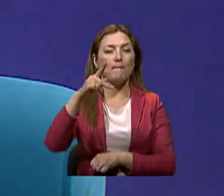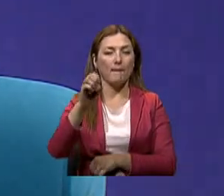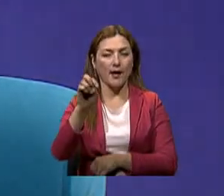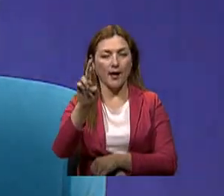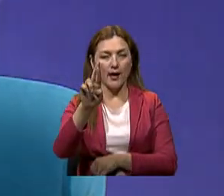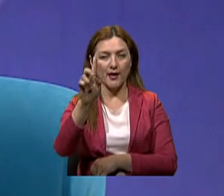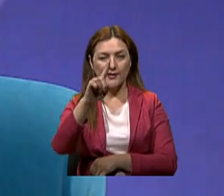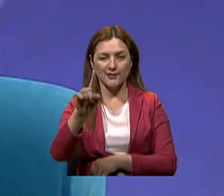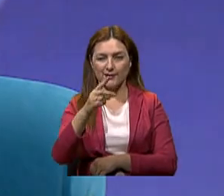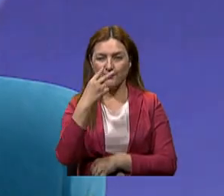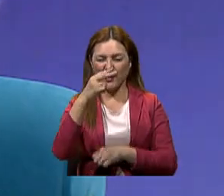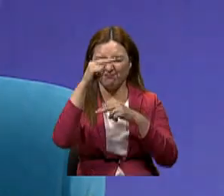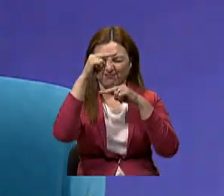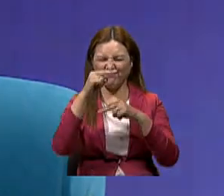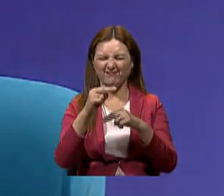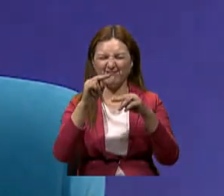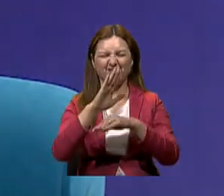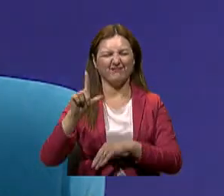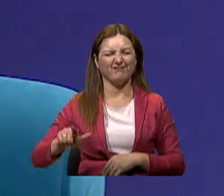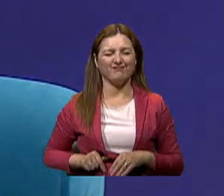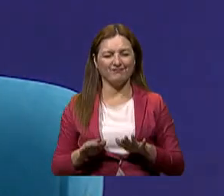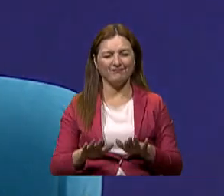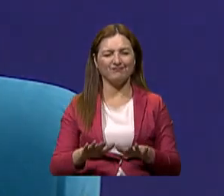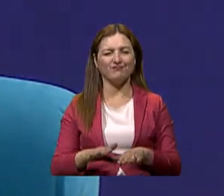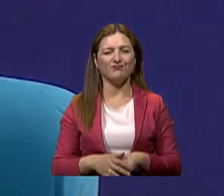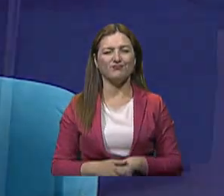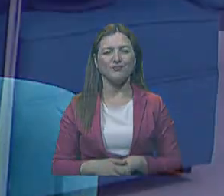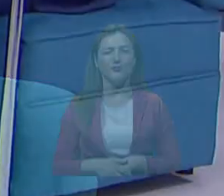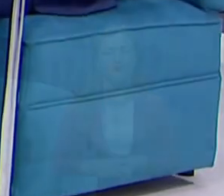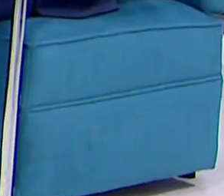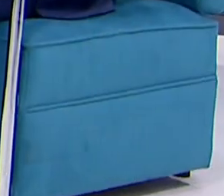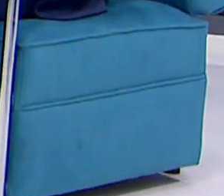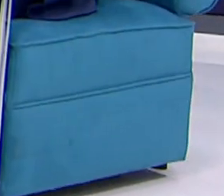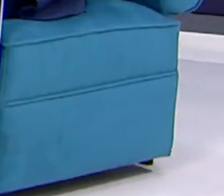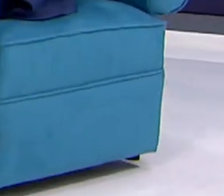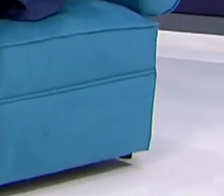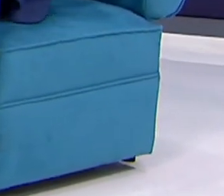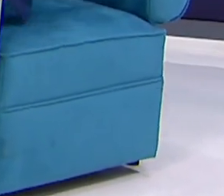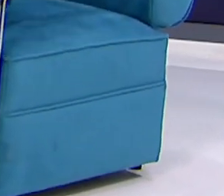que manténganse en sintonía y nos vemos enseguida.